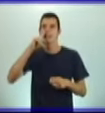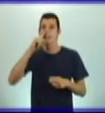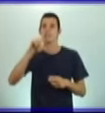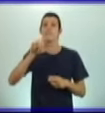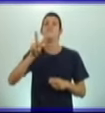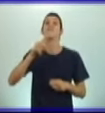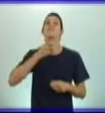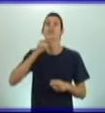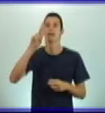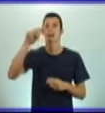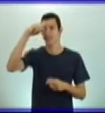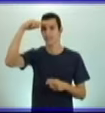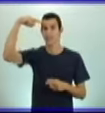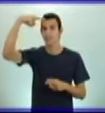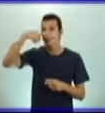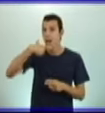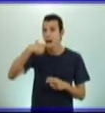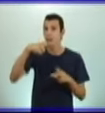anteriormente.